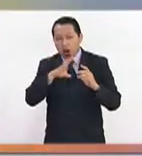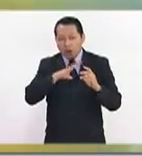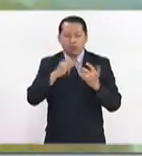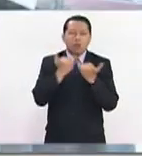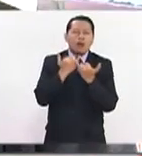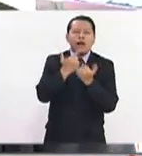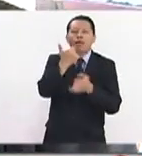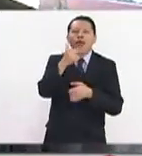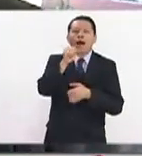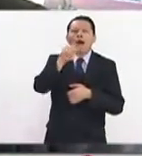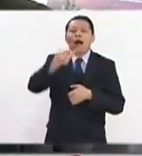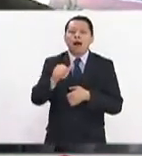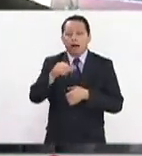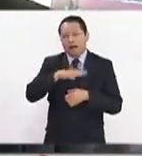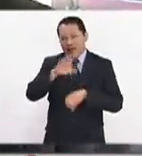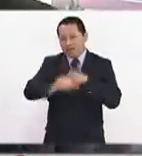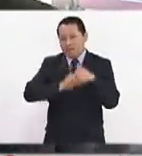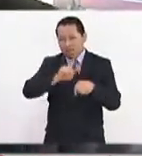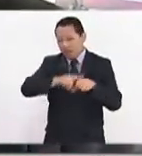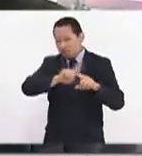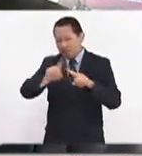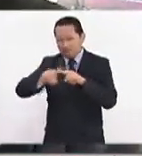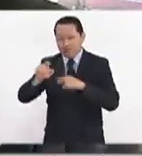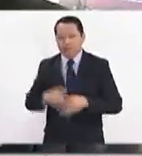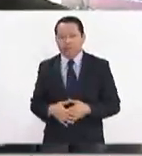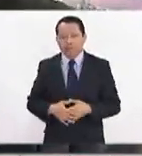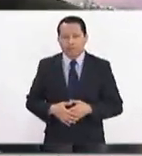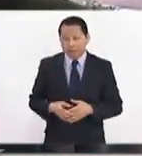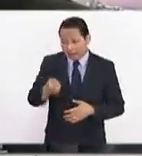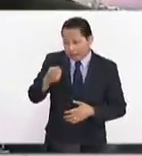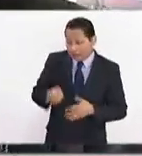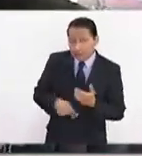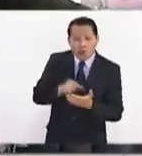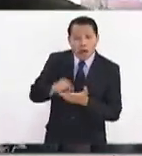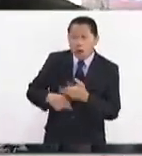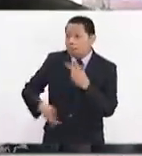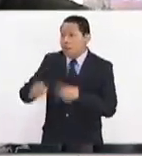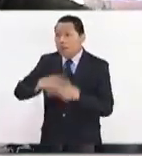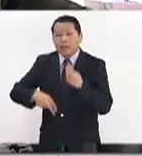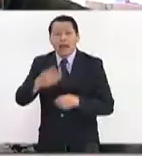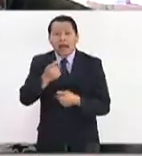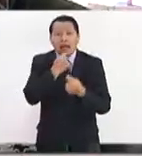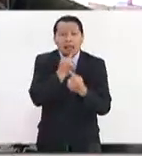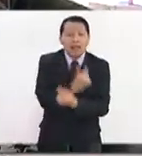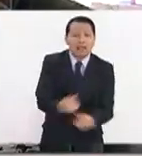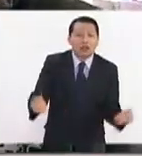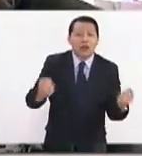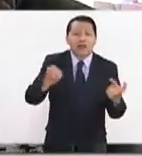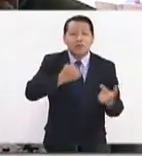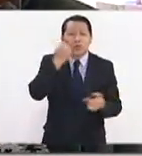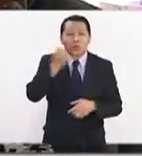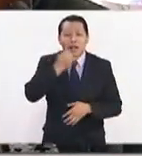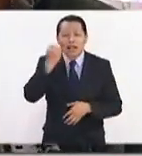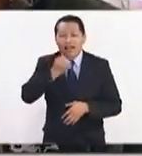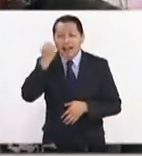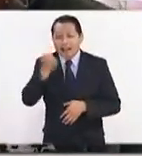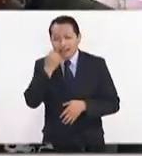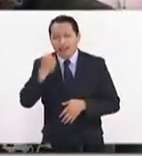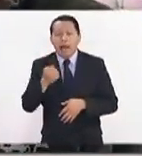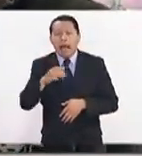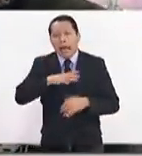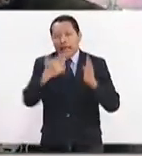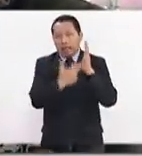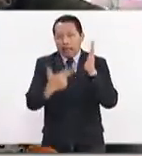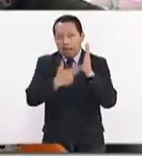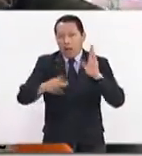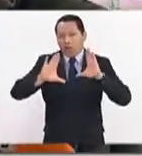ecodidáctica. Aquí en la granja vienen principalmente niños de las escuelas. Aquí se les imparten